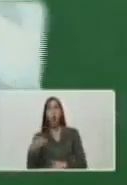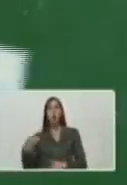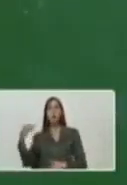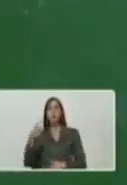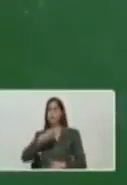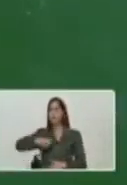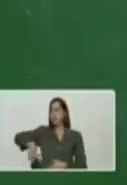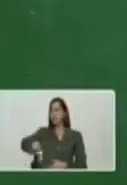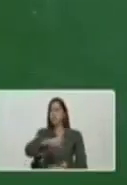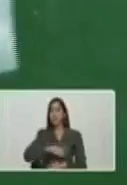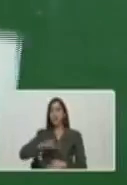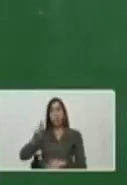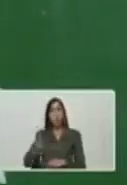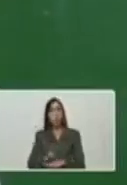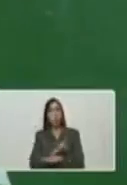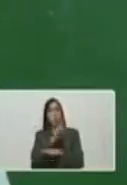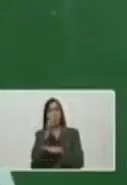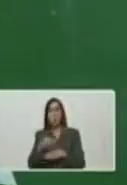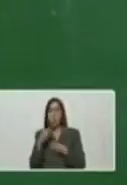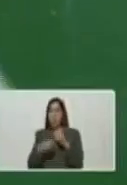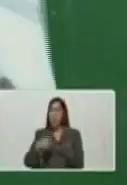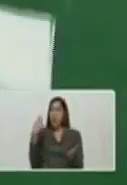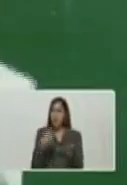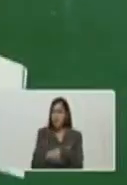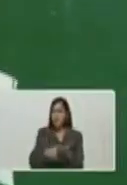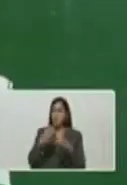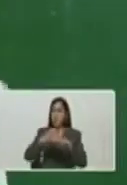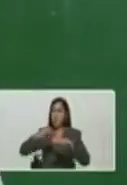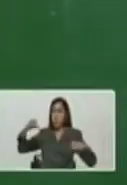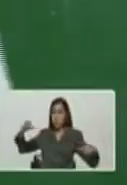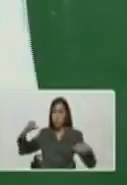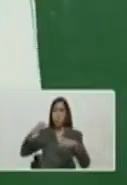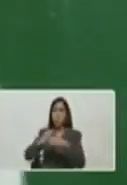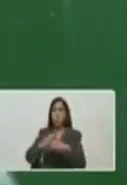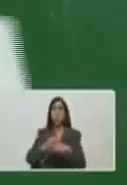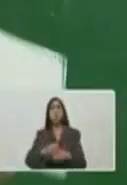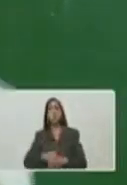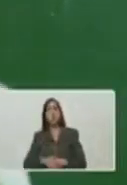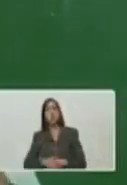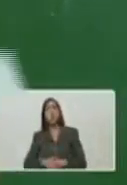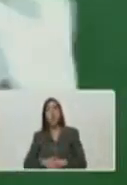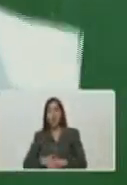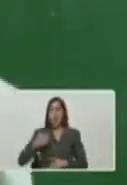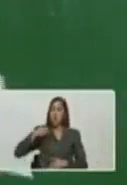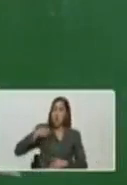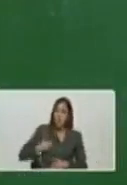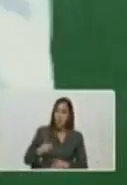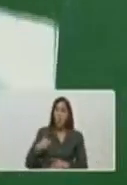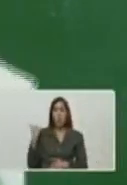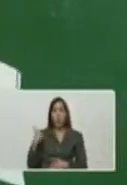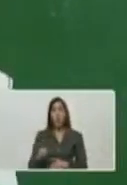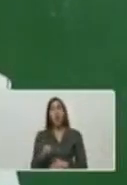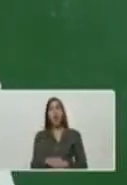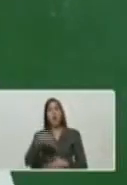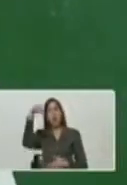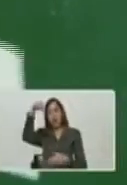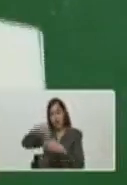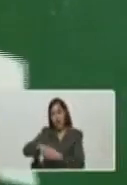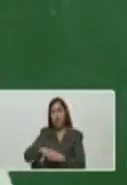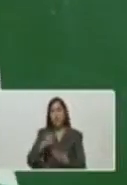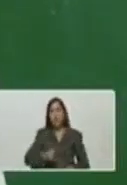quienes hacen uso de su pasaje estudiantil, quienes hacen uso de los bolsos escolares equipados, quienes hacen